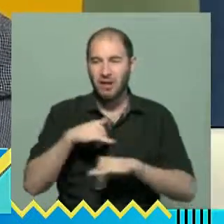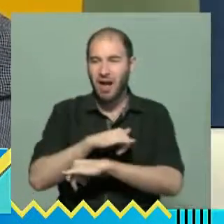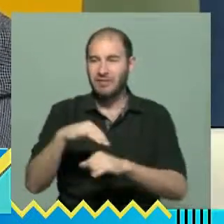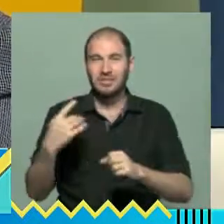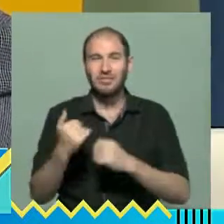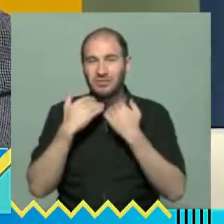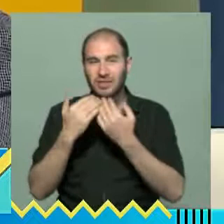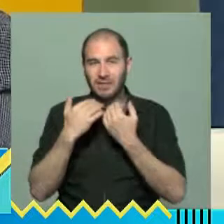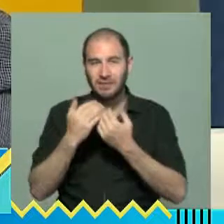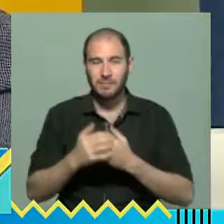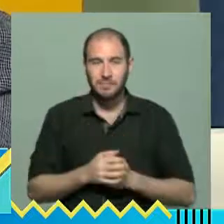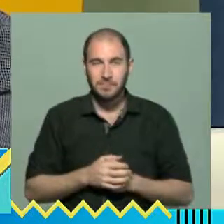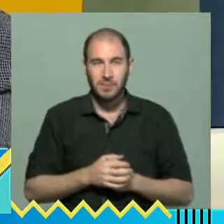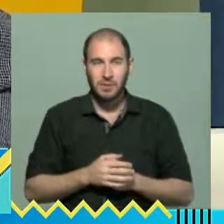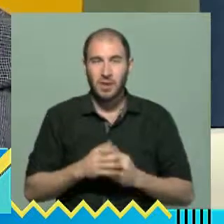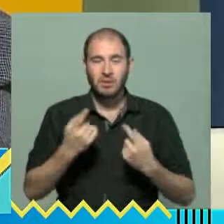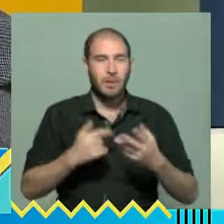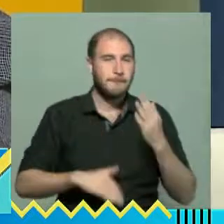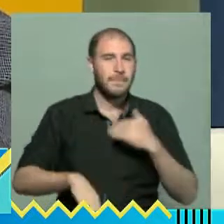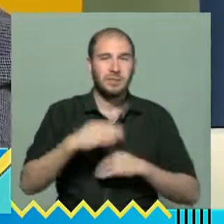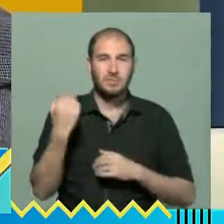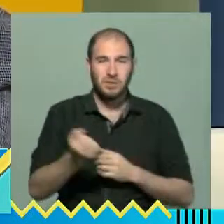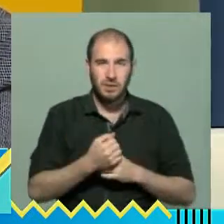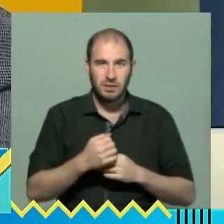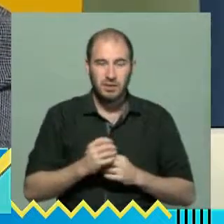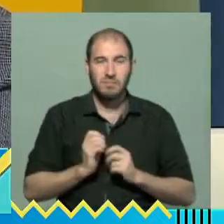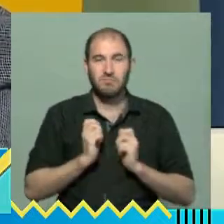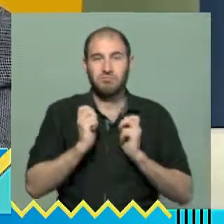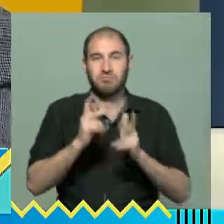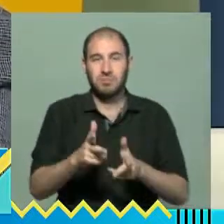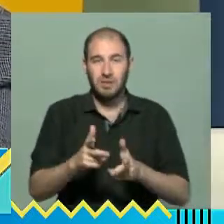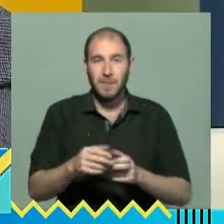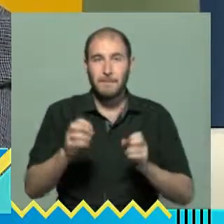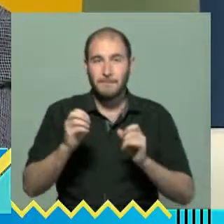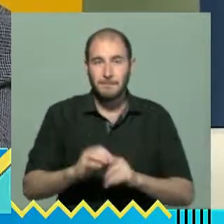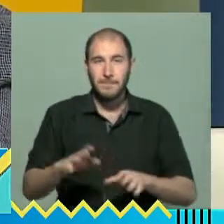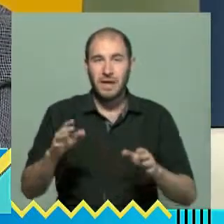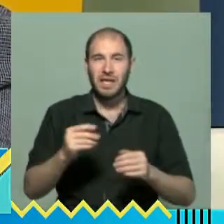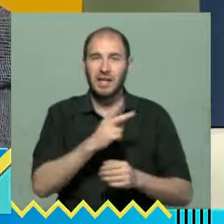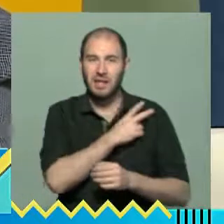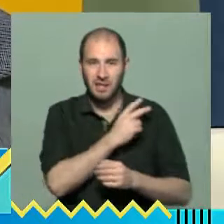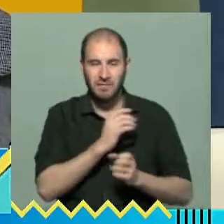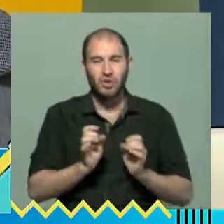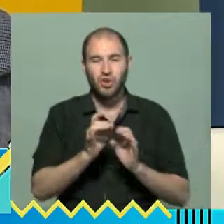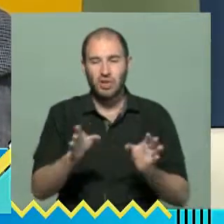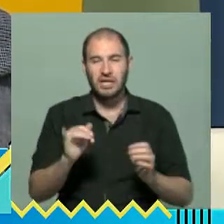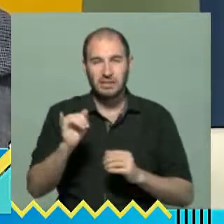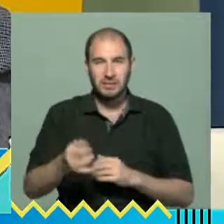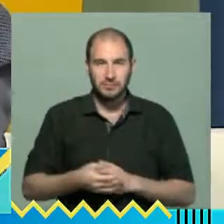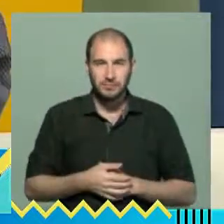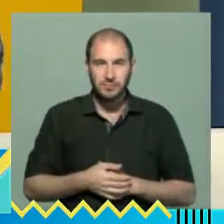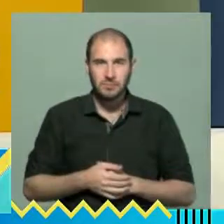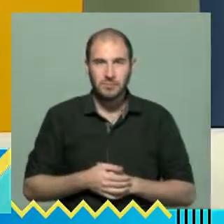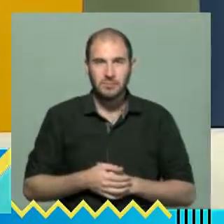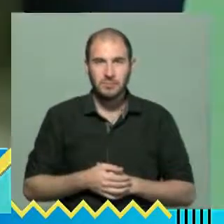comunicar. Y lo esencial, no transmiten la magia que un líder contagia.